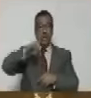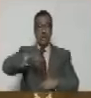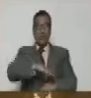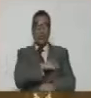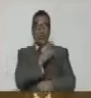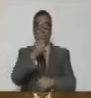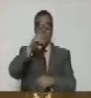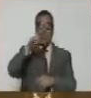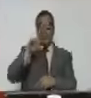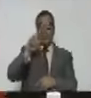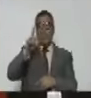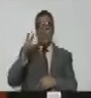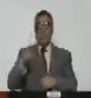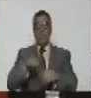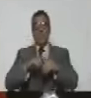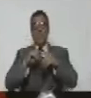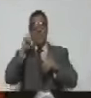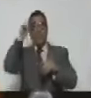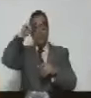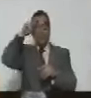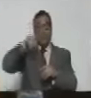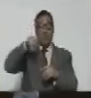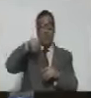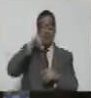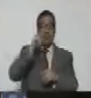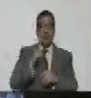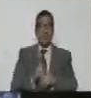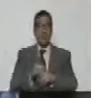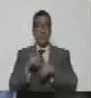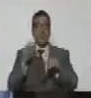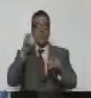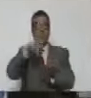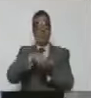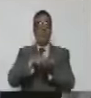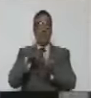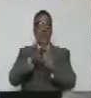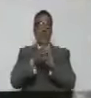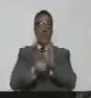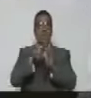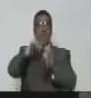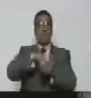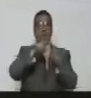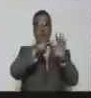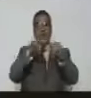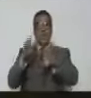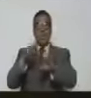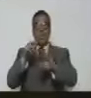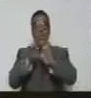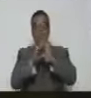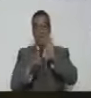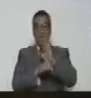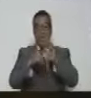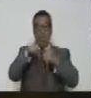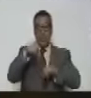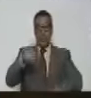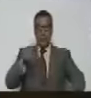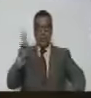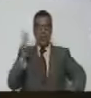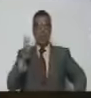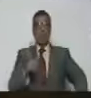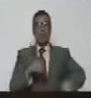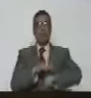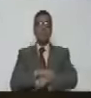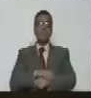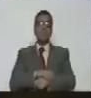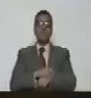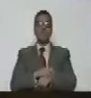Central de Venezuela, profesor titular, miembro de la Asamblea Constituyente del 99, la que produjo el texto constitucional, que por